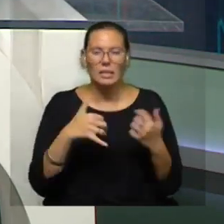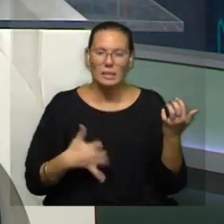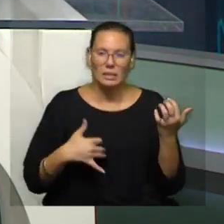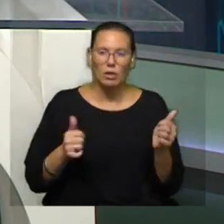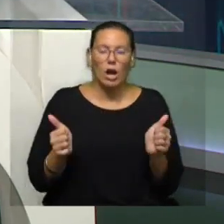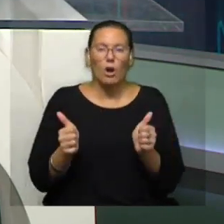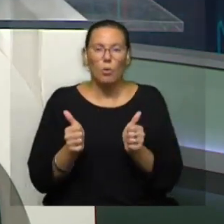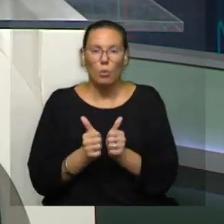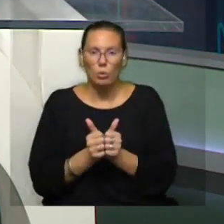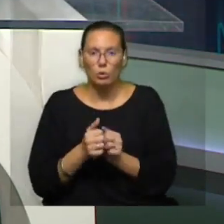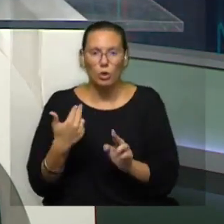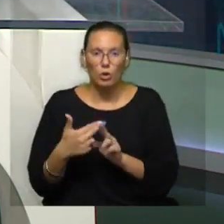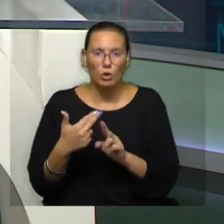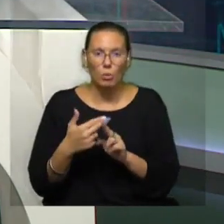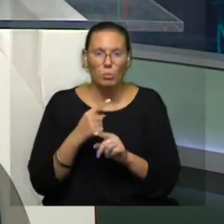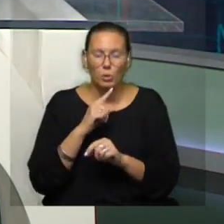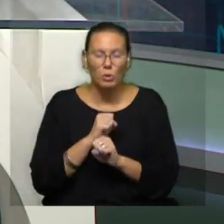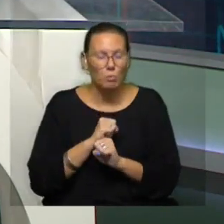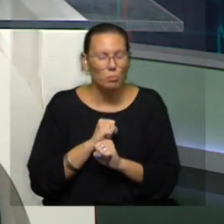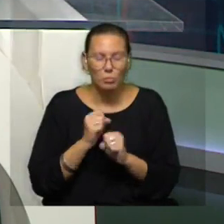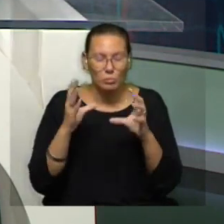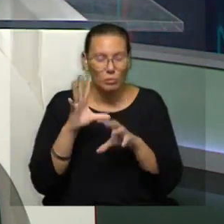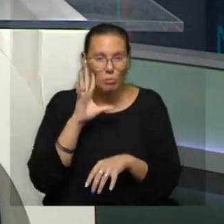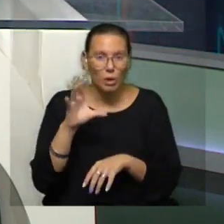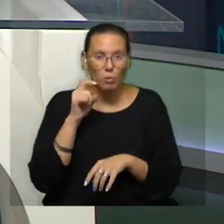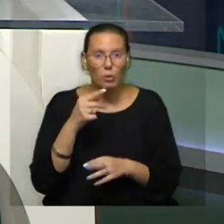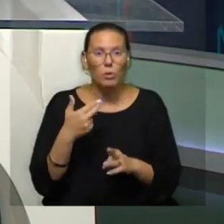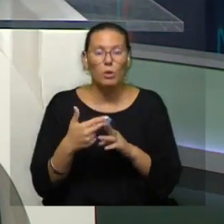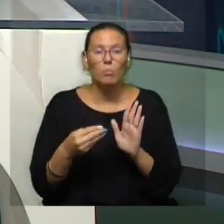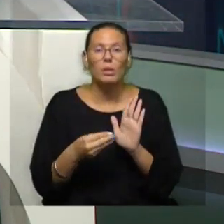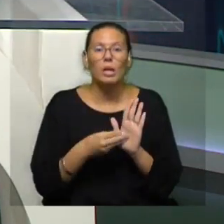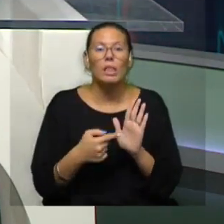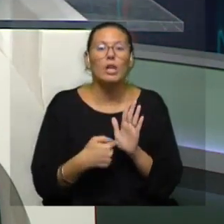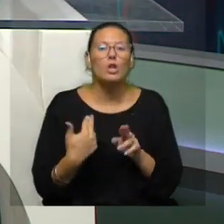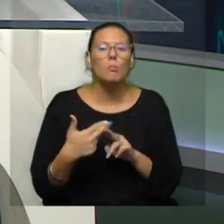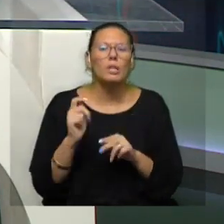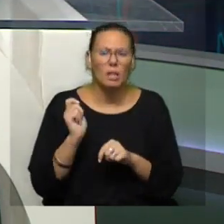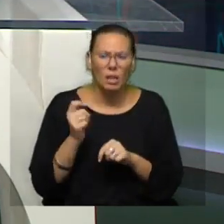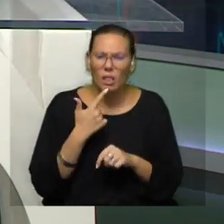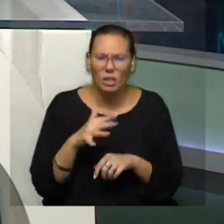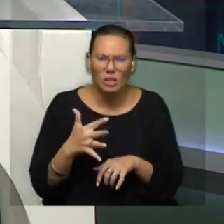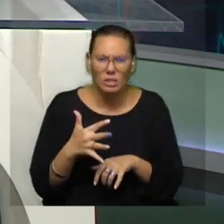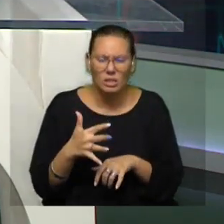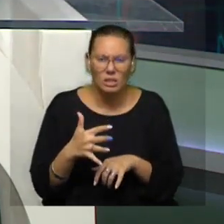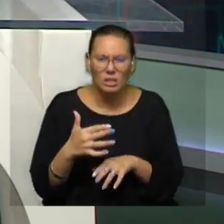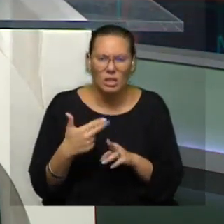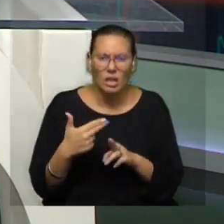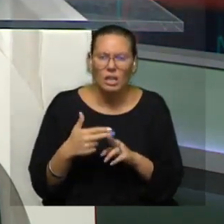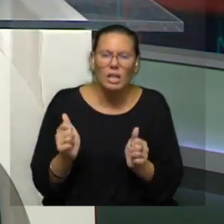a, porque este nombre no me lo pude memorizar, y vos lo tenés acá. ¿Yo qué tengo yo? ¿De qué estás hablando? ¿De qué